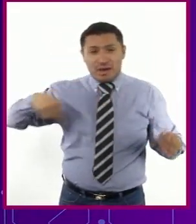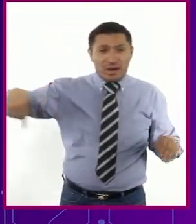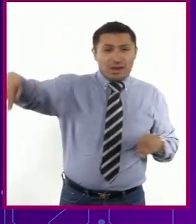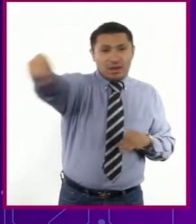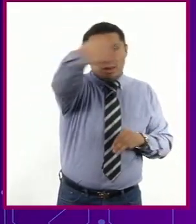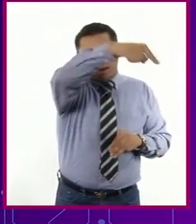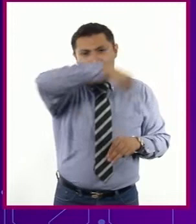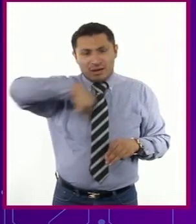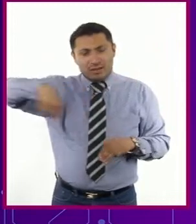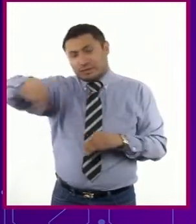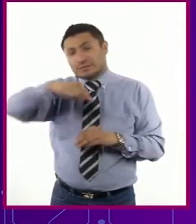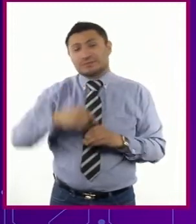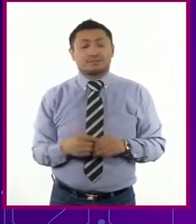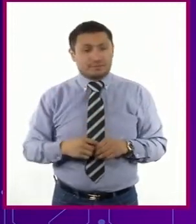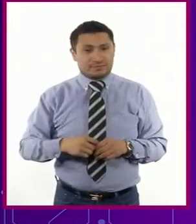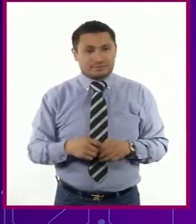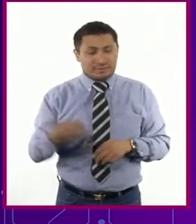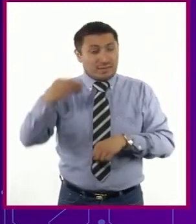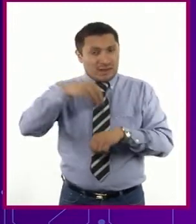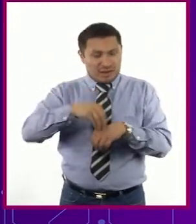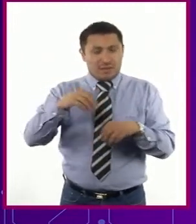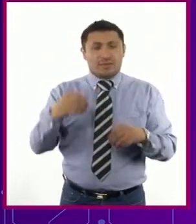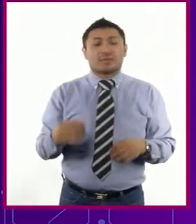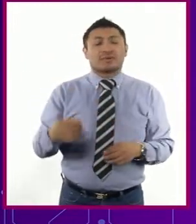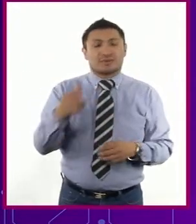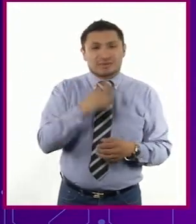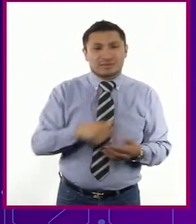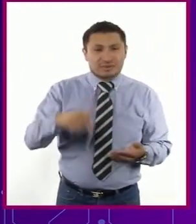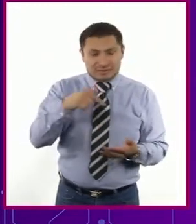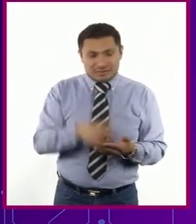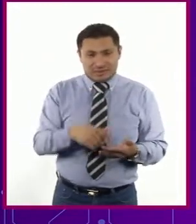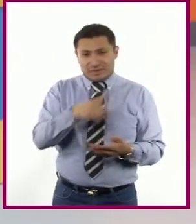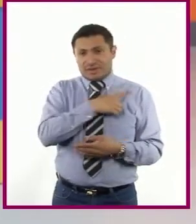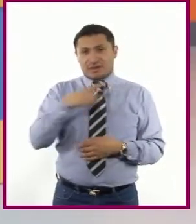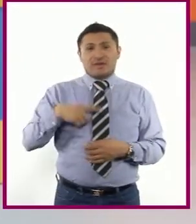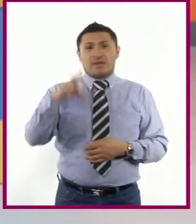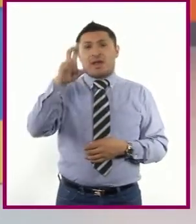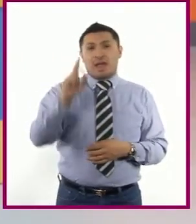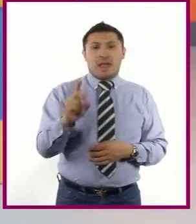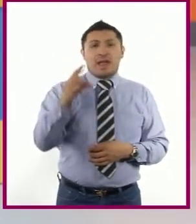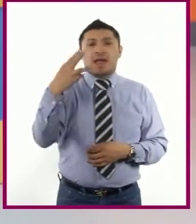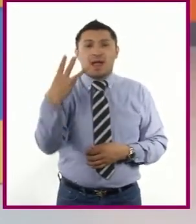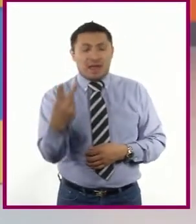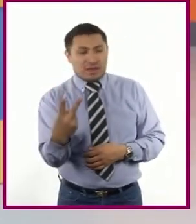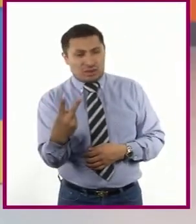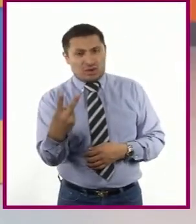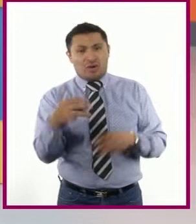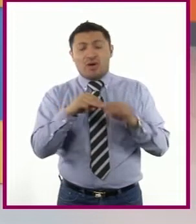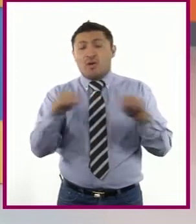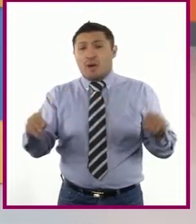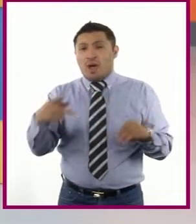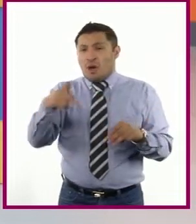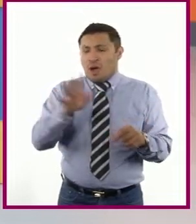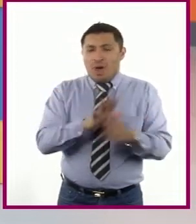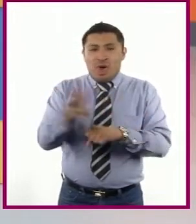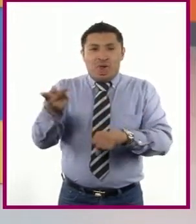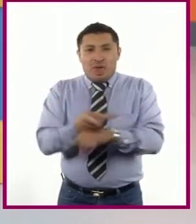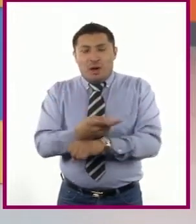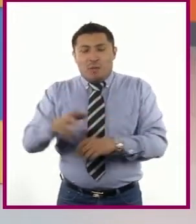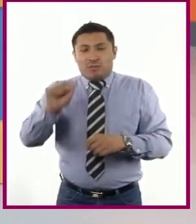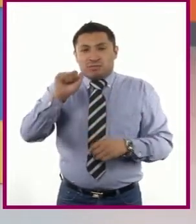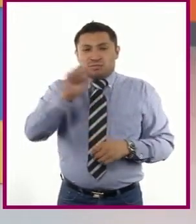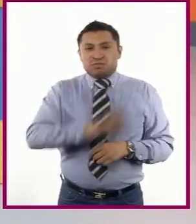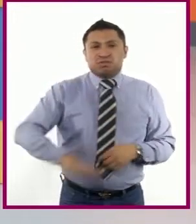la longitud del cerco a colocar en el jardín debe ser de 32 metros. Pero, ¿qué pasa para el caso del